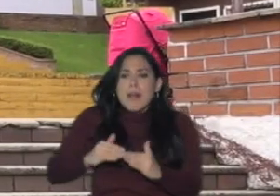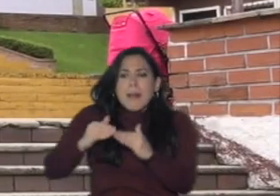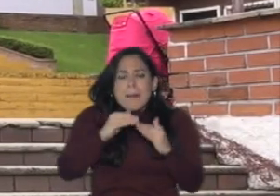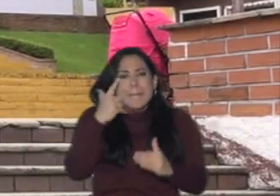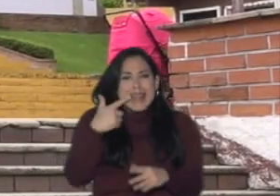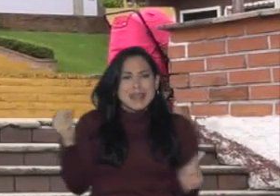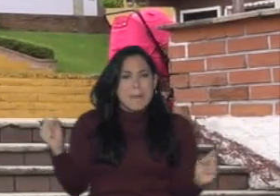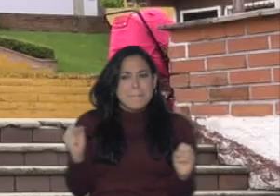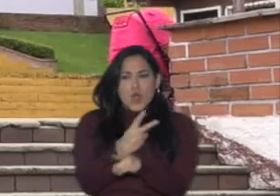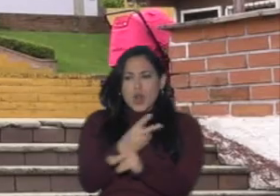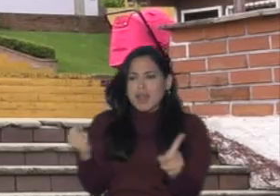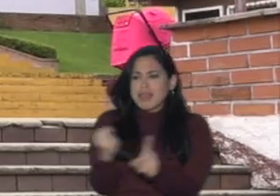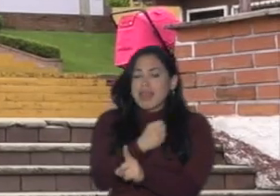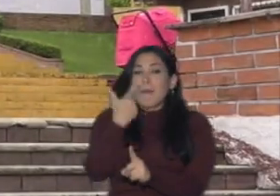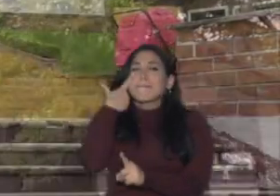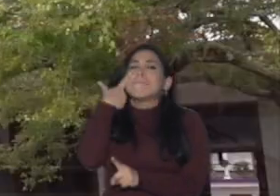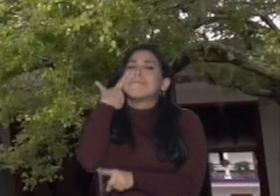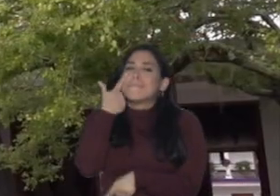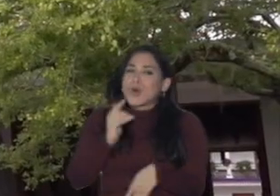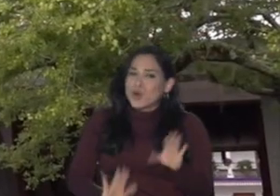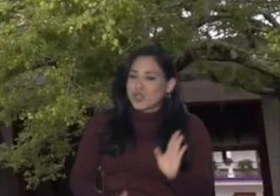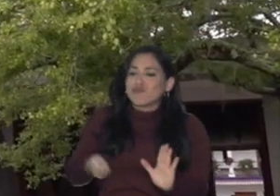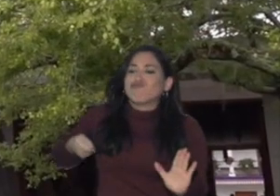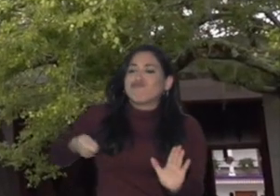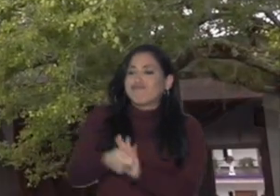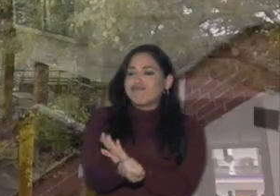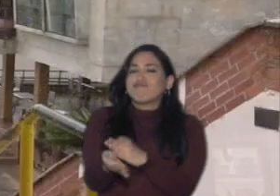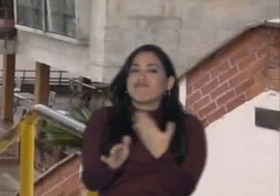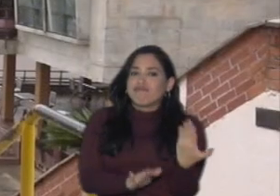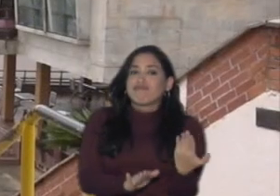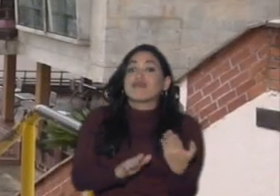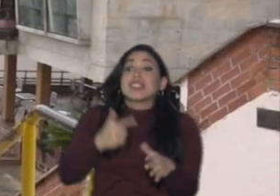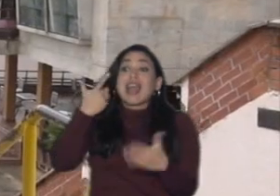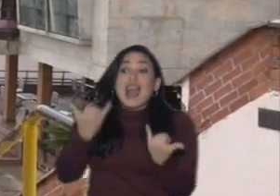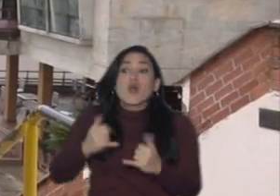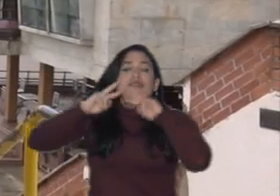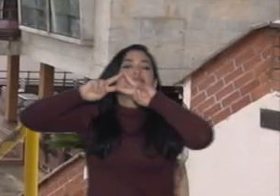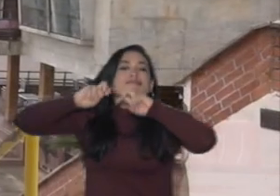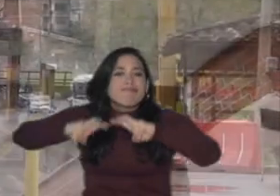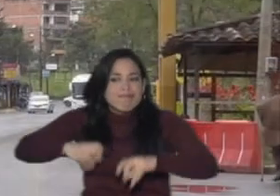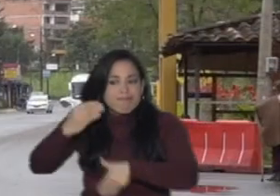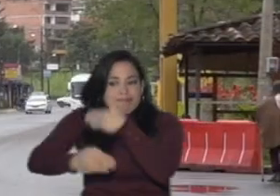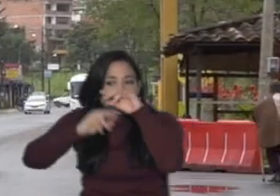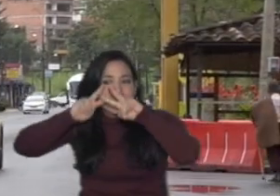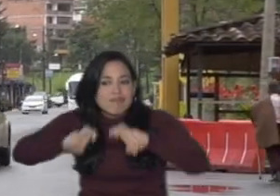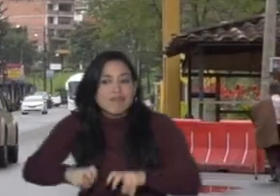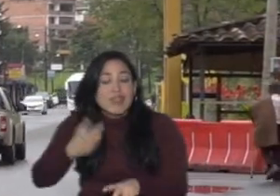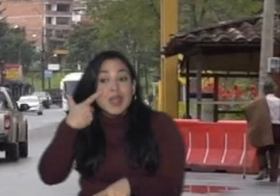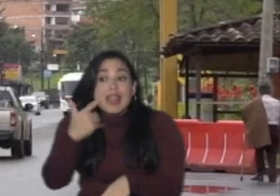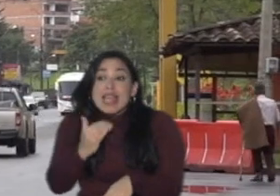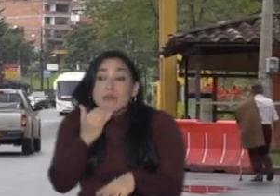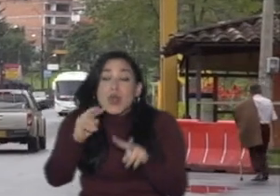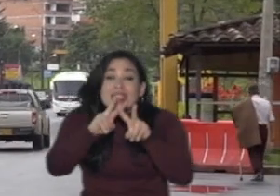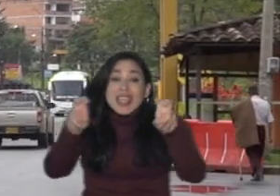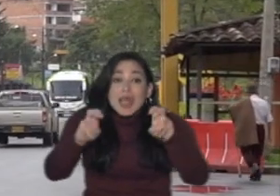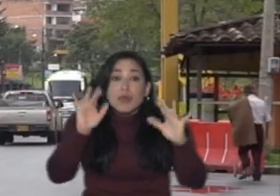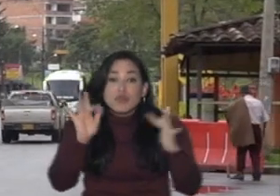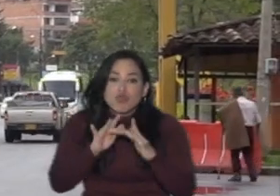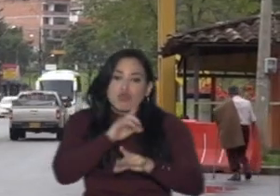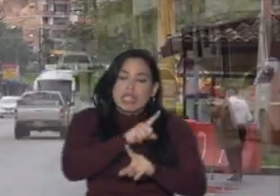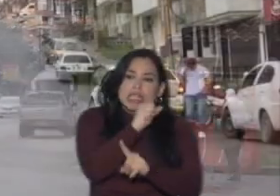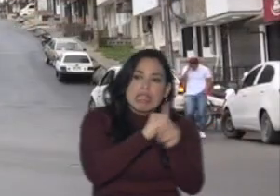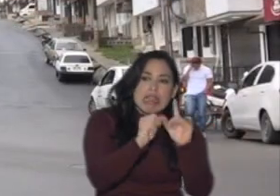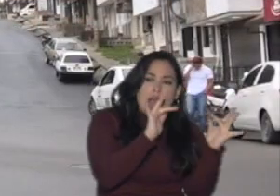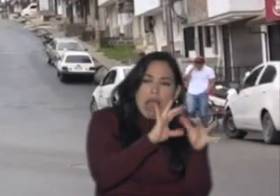signos de violencia, por lo que se presume fue asesinada, y se adelantan entonces las investigaciones para ver si estaba relacionado con su